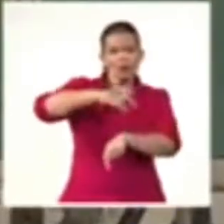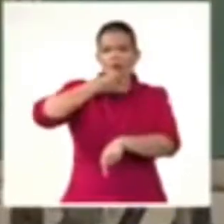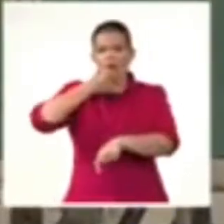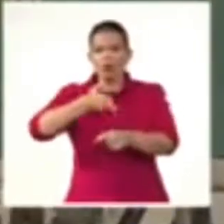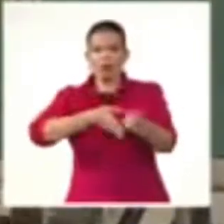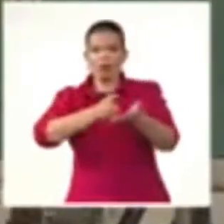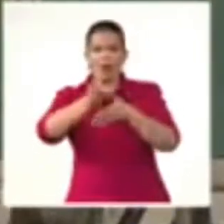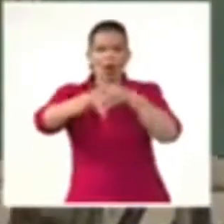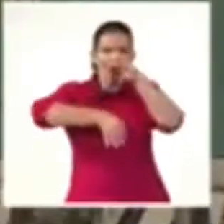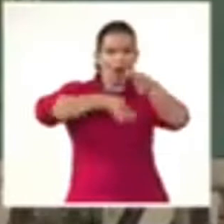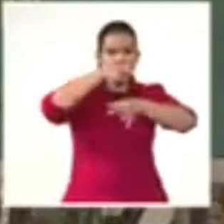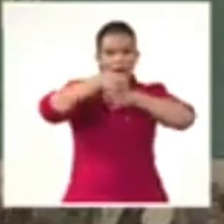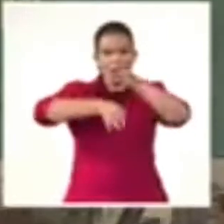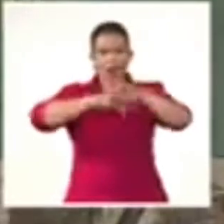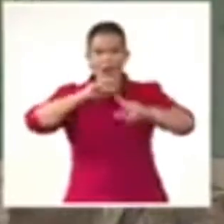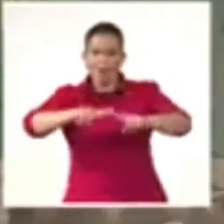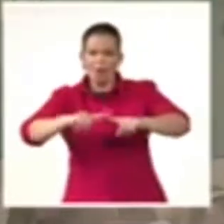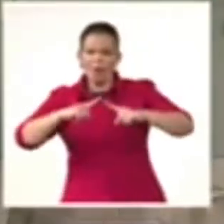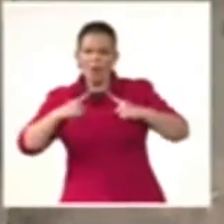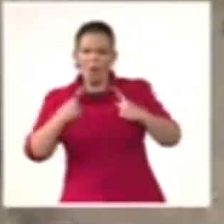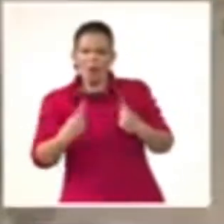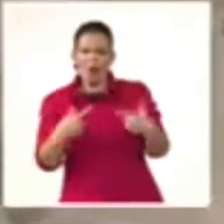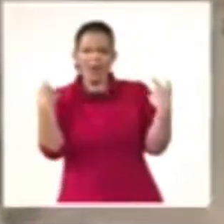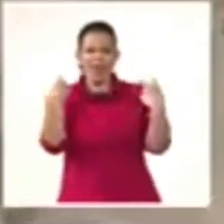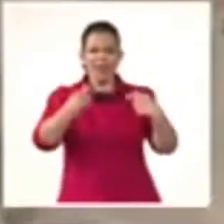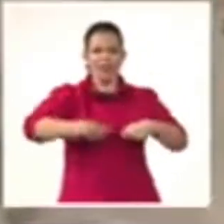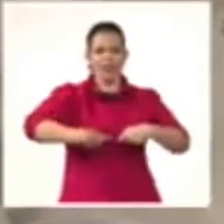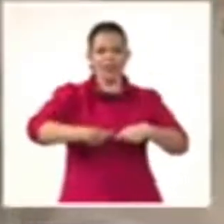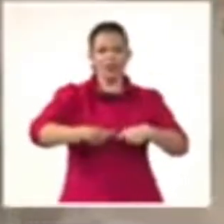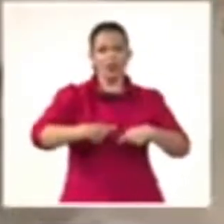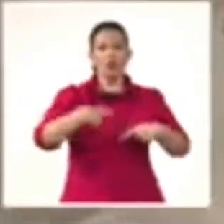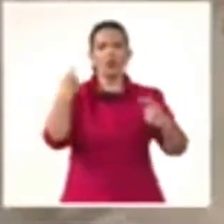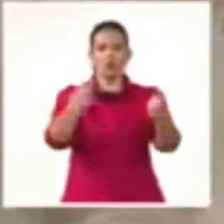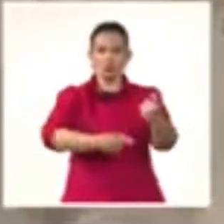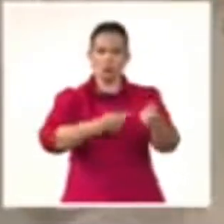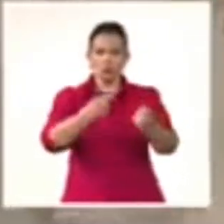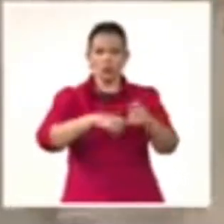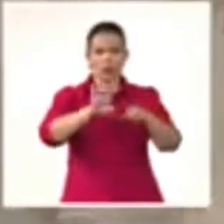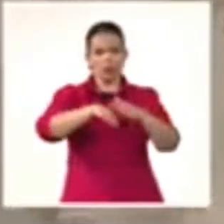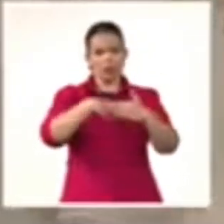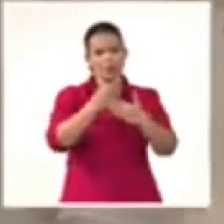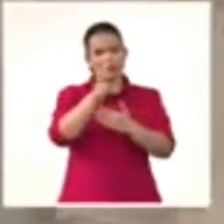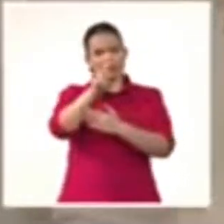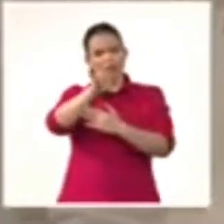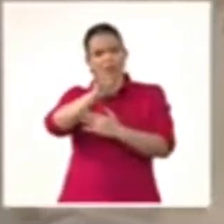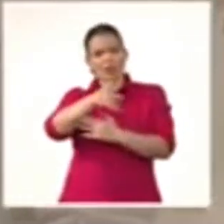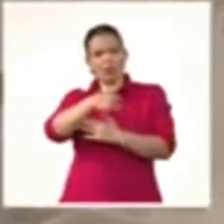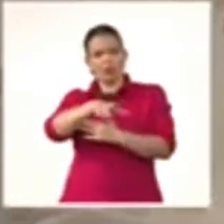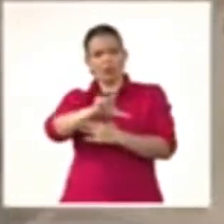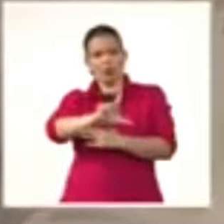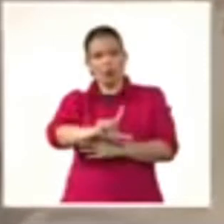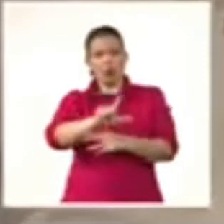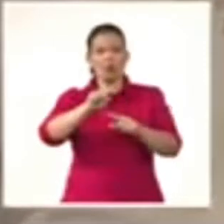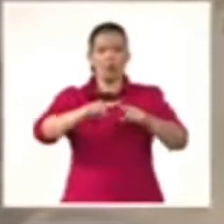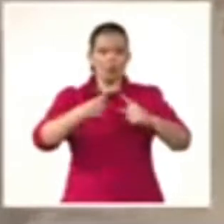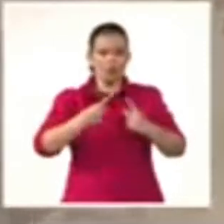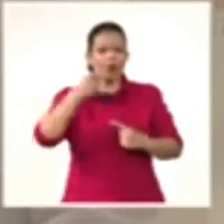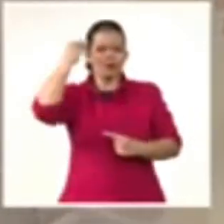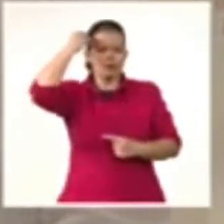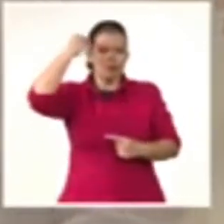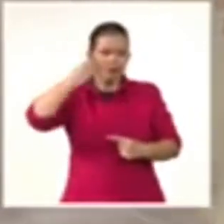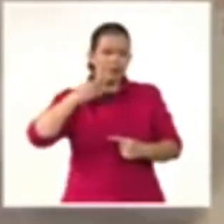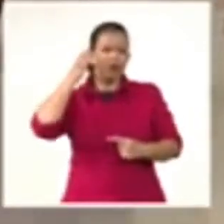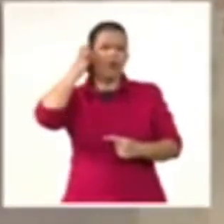que los llevaron a sacrificar sus jóvenes vidas en el altar de la patria, sin más certeza que la fe en sus